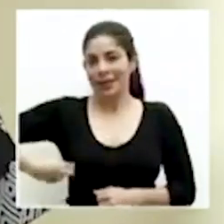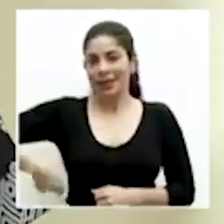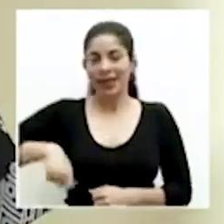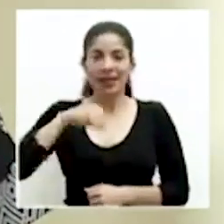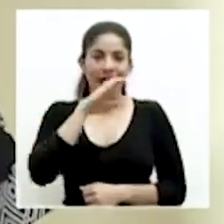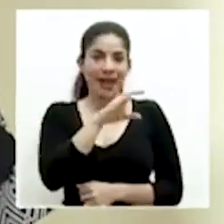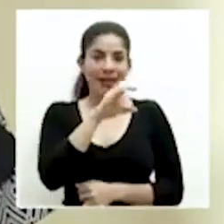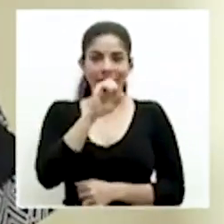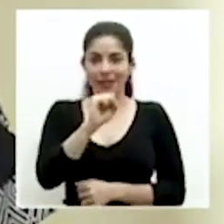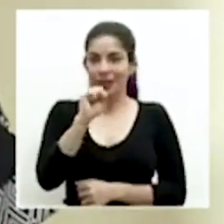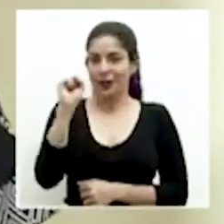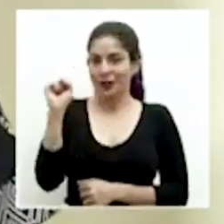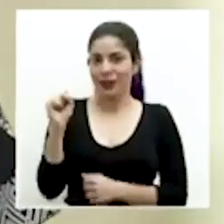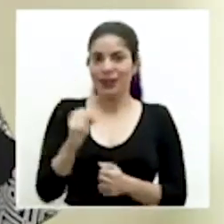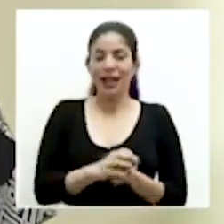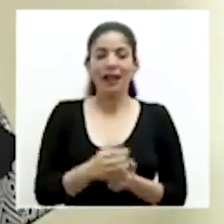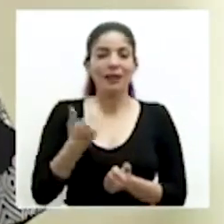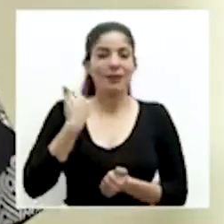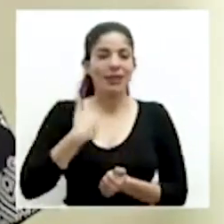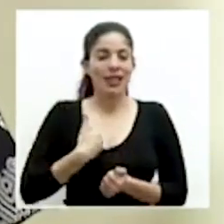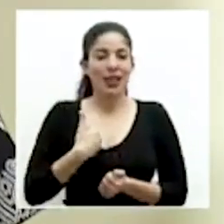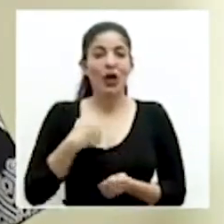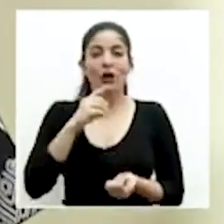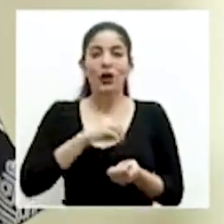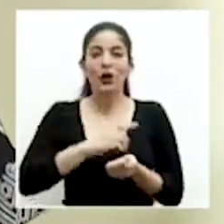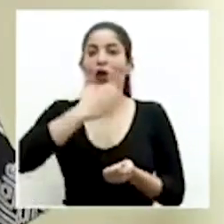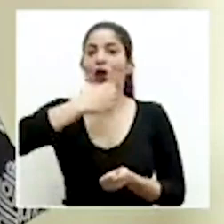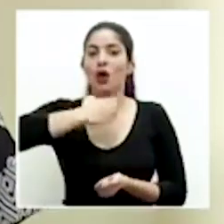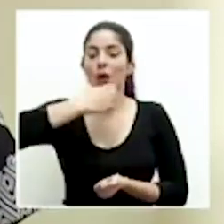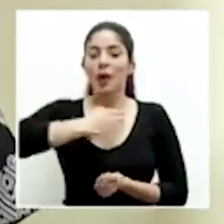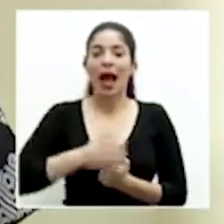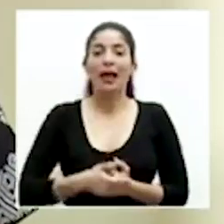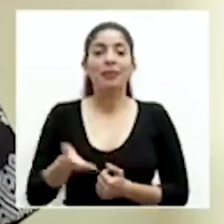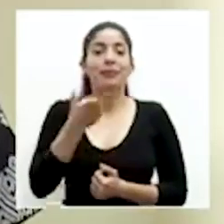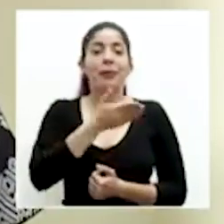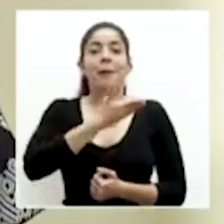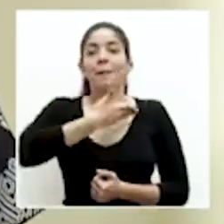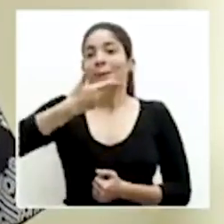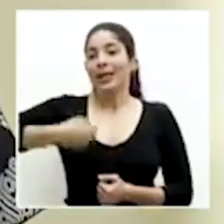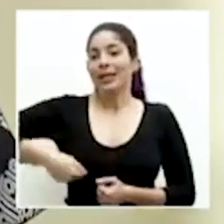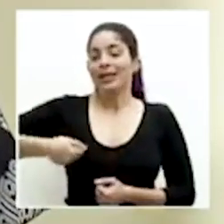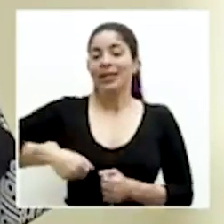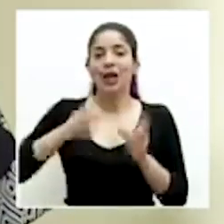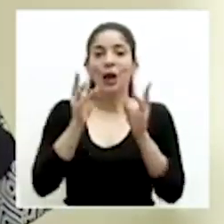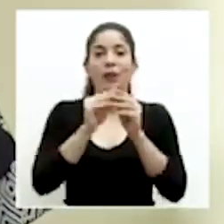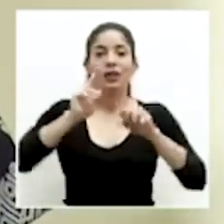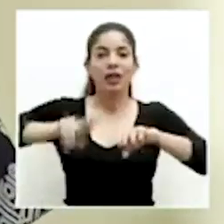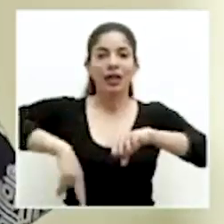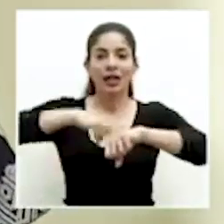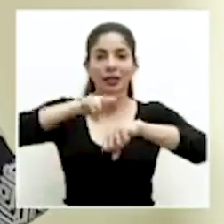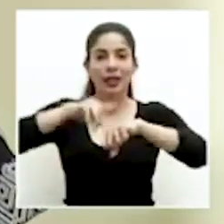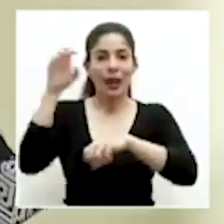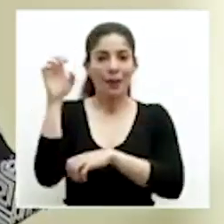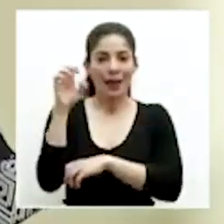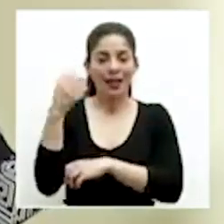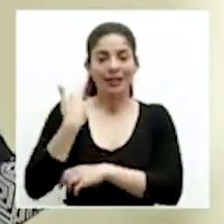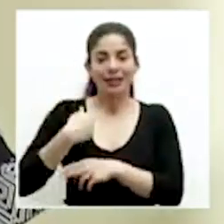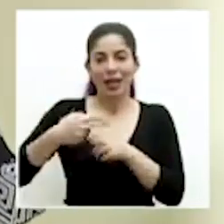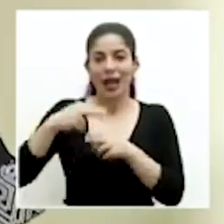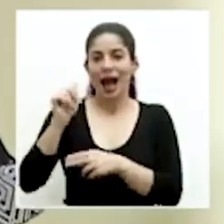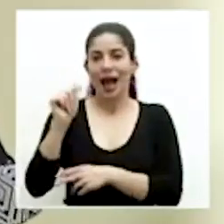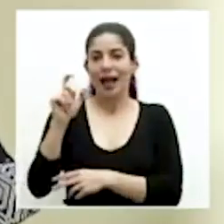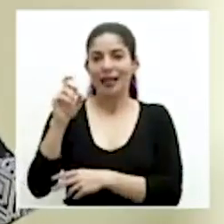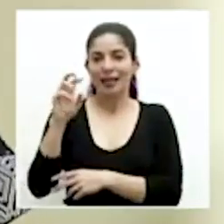de la Caja Costavicense de Seguro Social el señor y doctor Román Macaya al Presidente Ejecutivo de la Comisión Nacional de Emergencias el señor